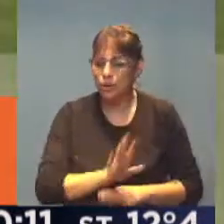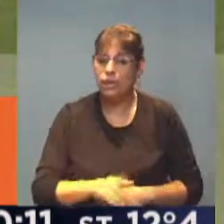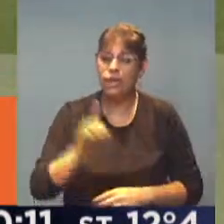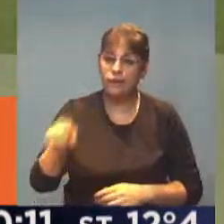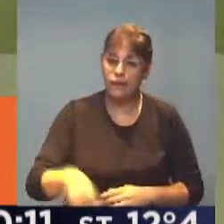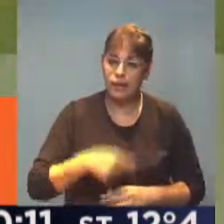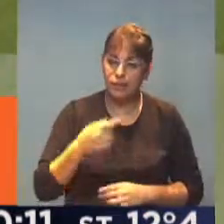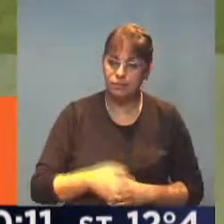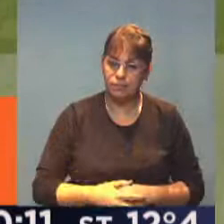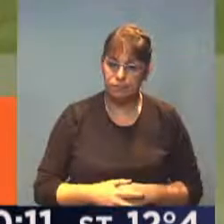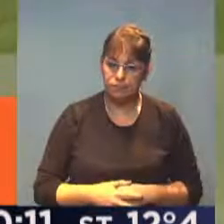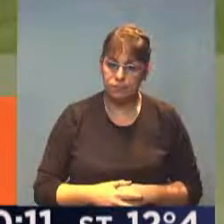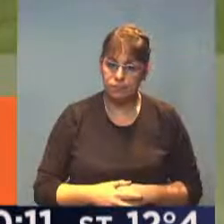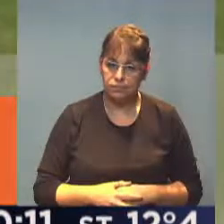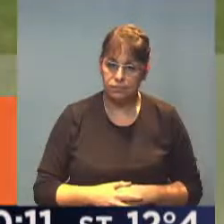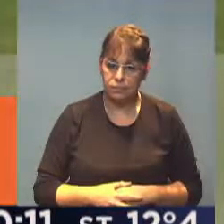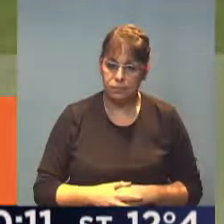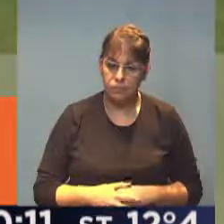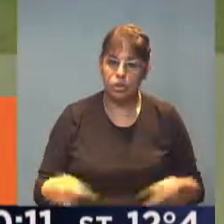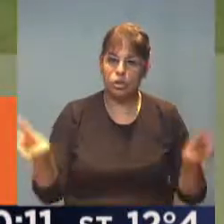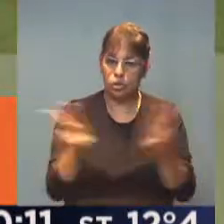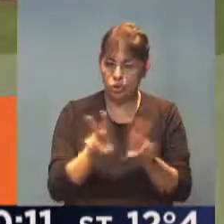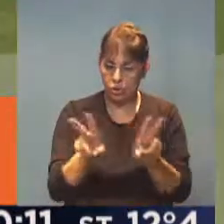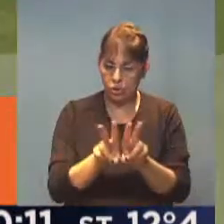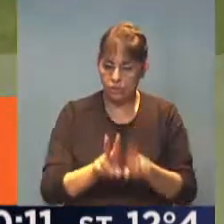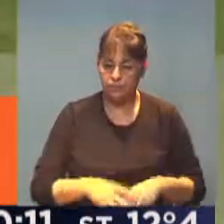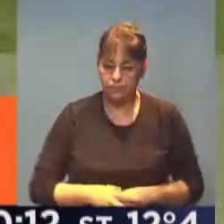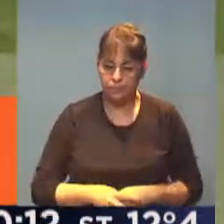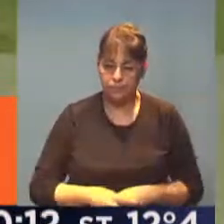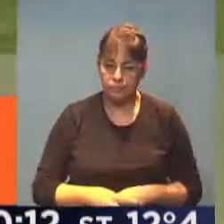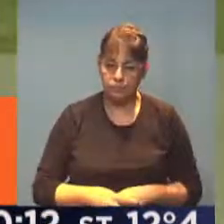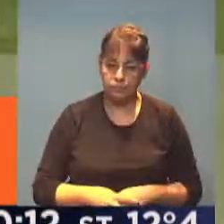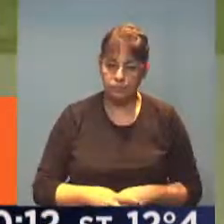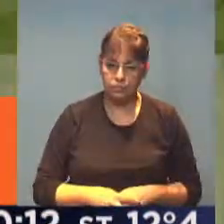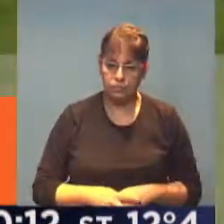llegó al ansiado empate 2-2.